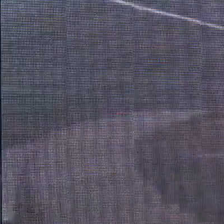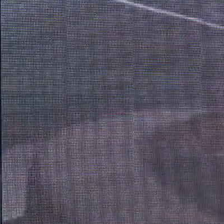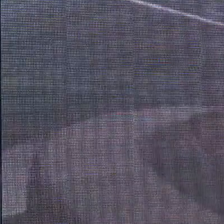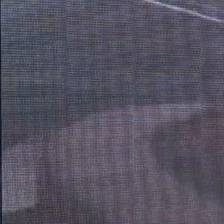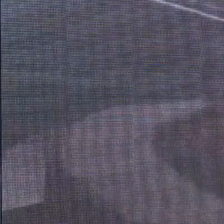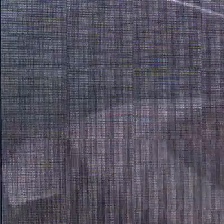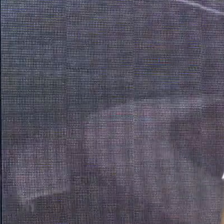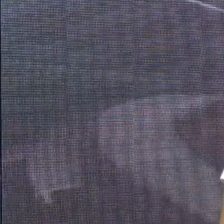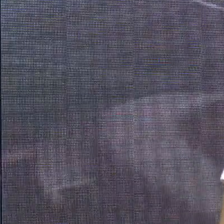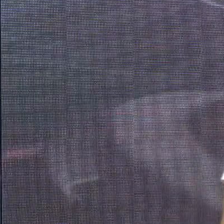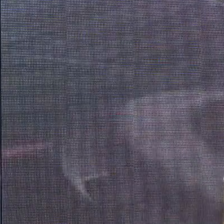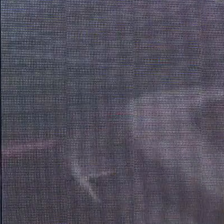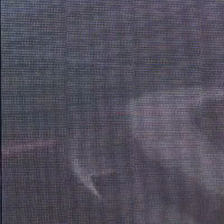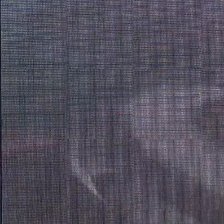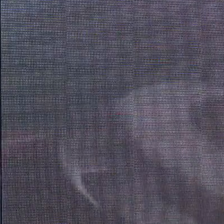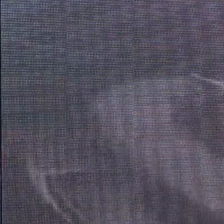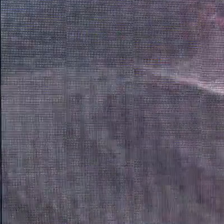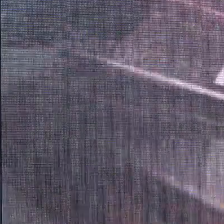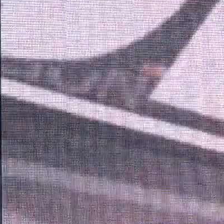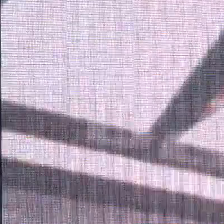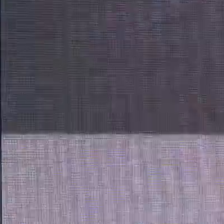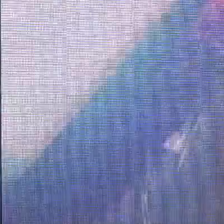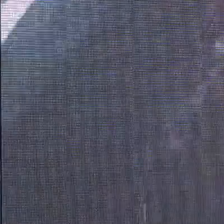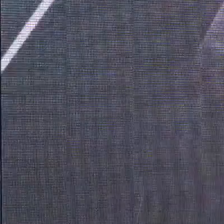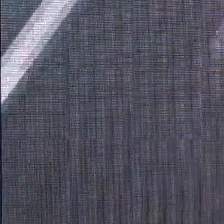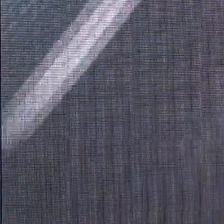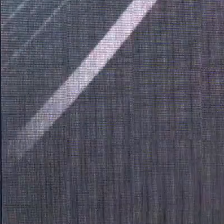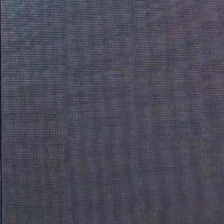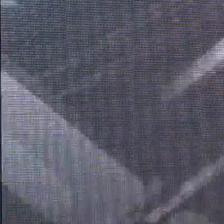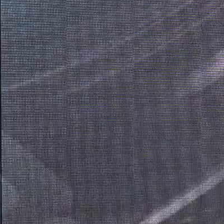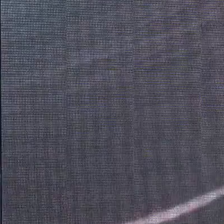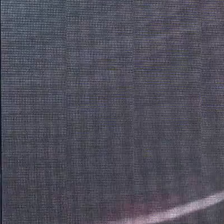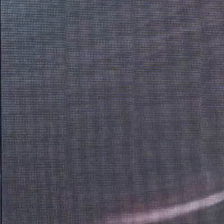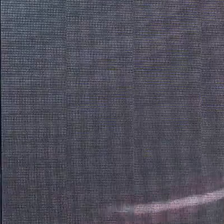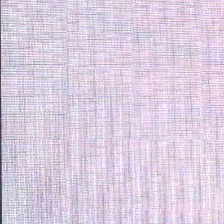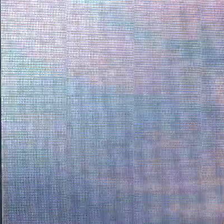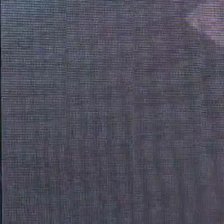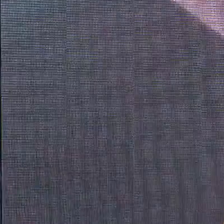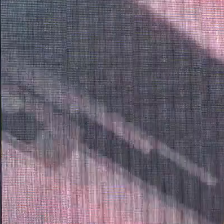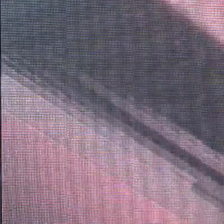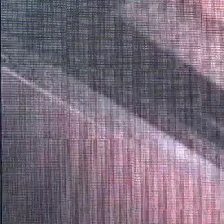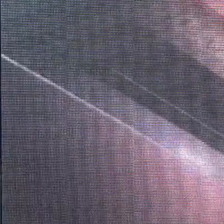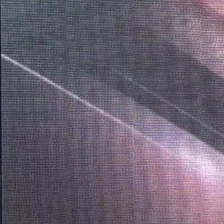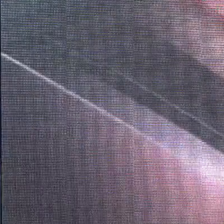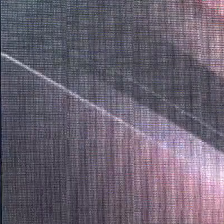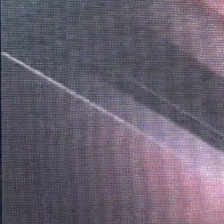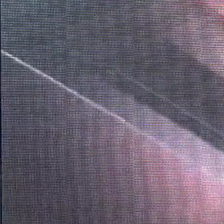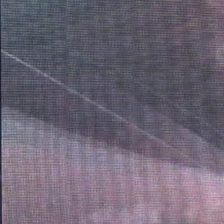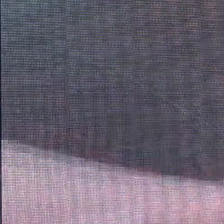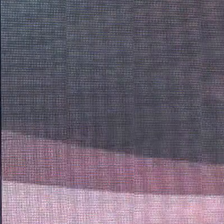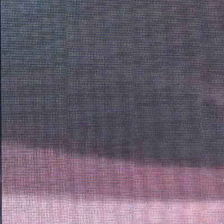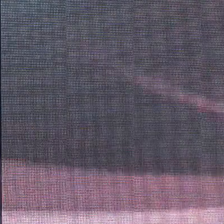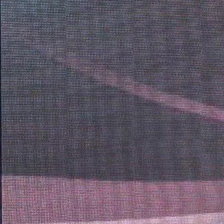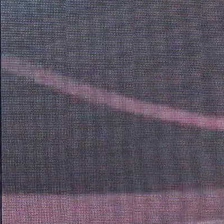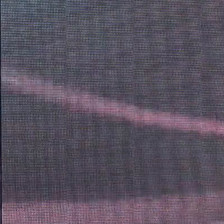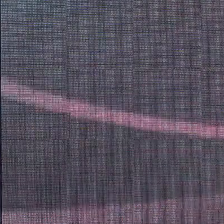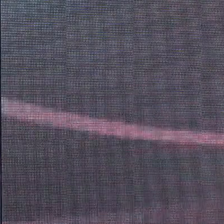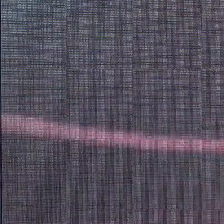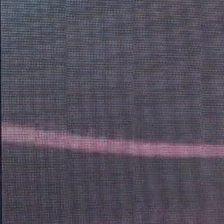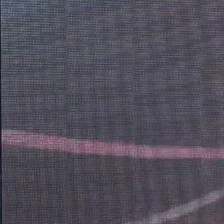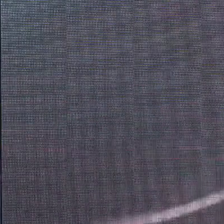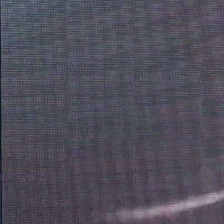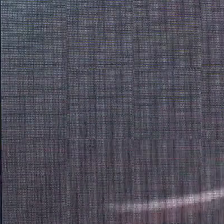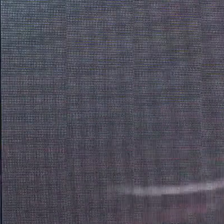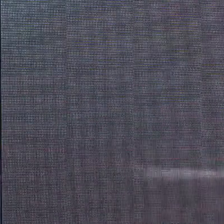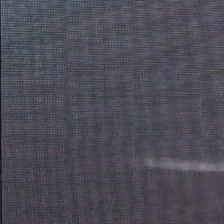conectividad junto al gobernador Sessuñac y el ministro Fabián Abayá, y las becas que son, podríamos decir, una transformación de las becas de transporte, Sí. entendiendo